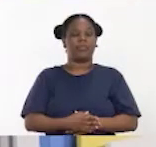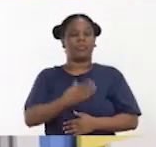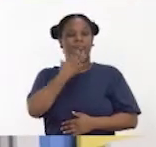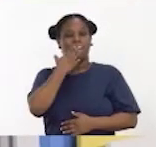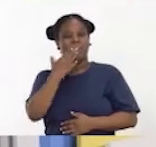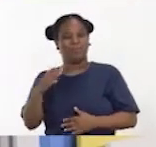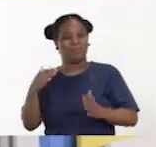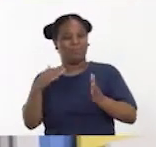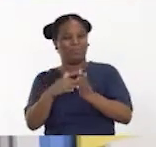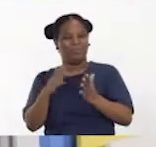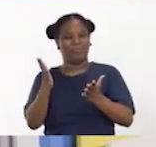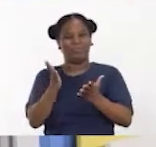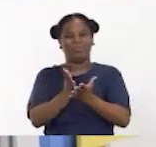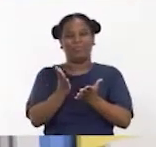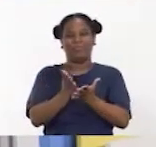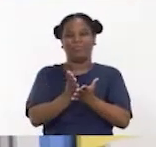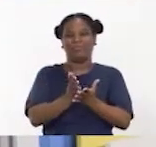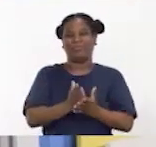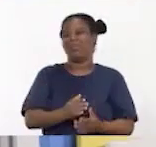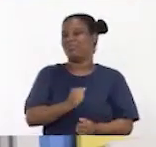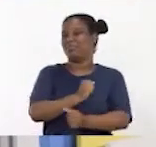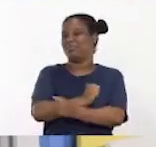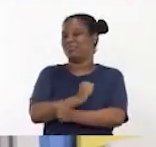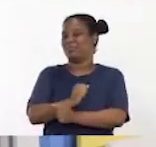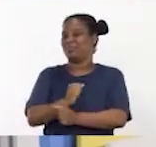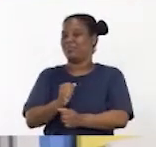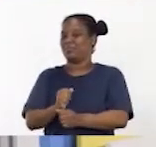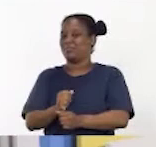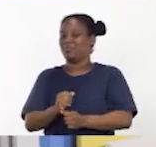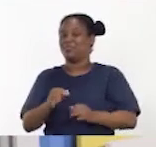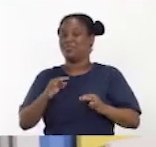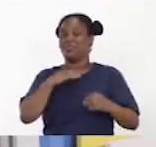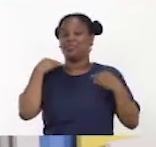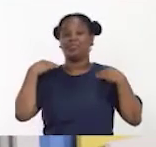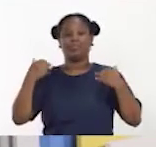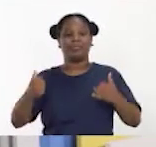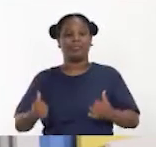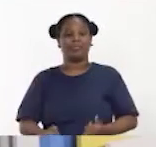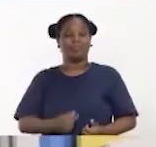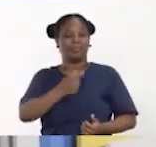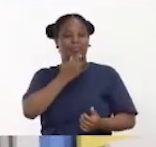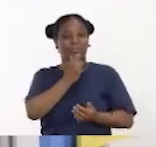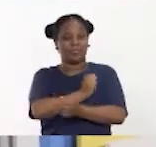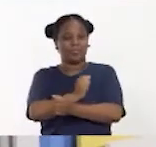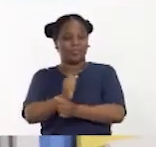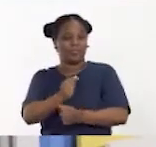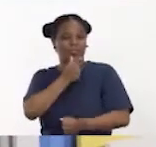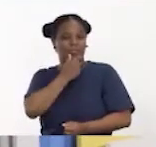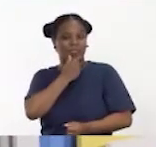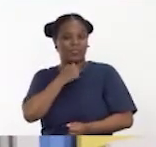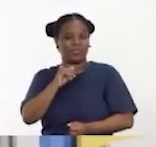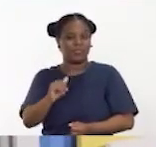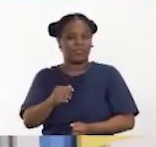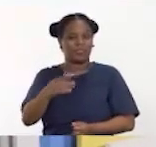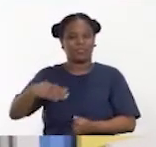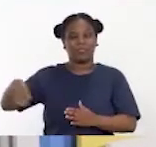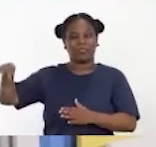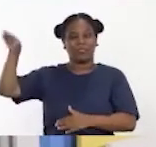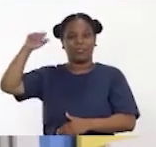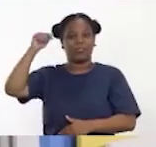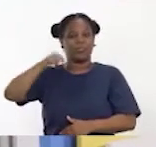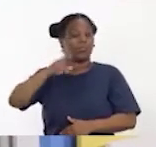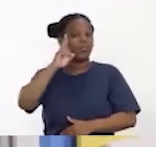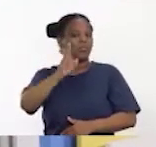buenas tardes, estudiantes, profesores y directivos de la educación de jóvenes y adultos. Hoy, con nuestras orientaciones